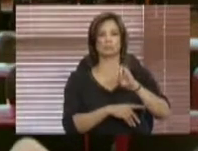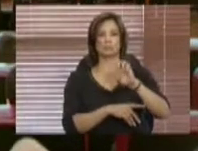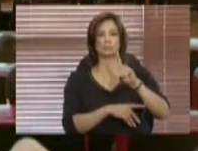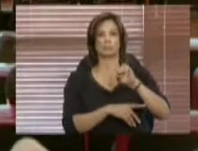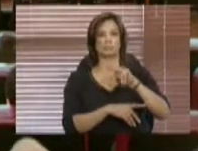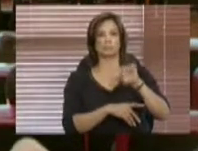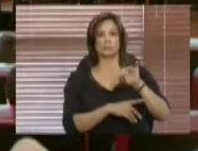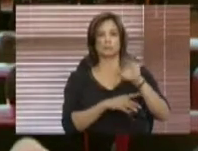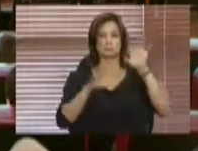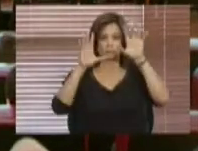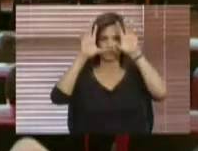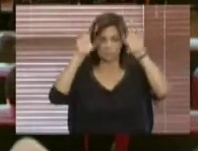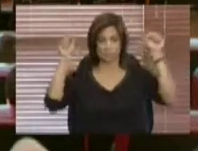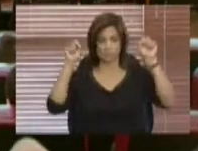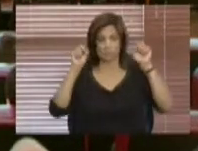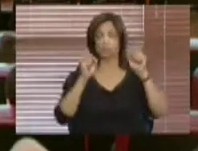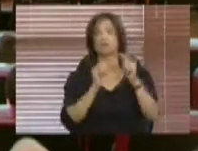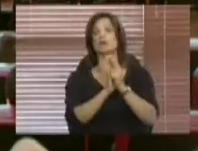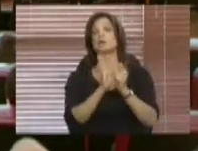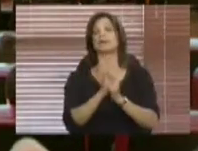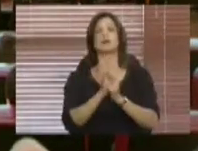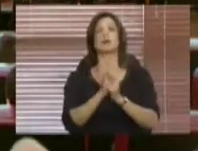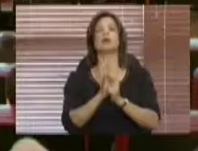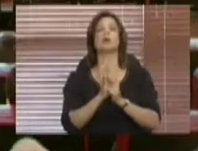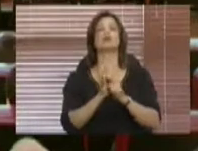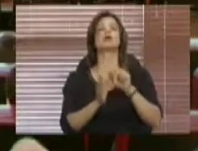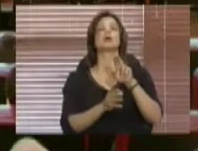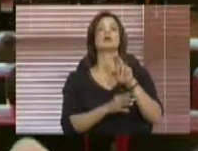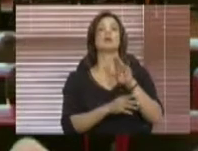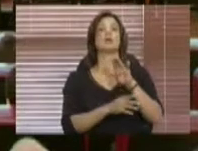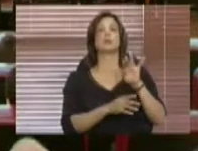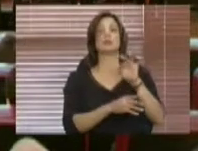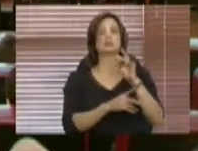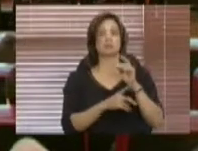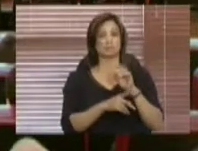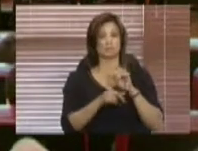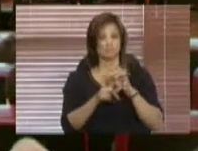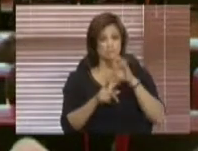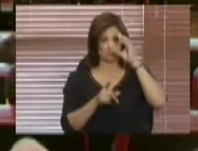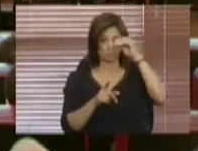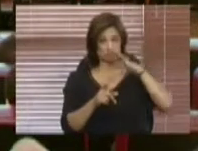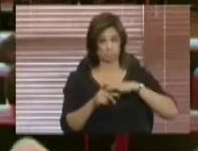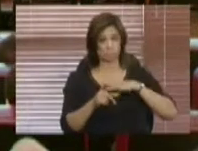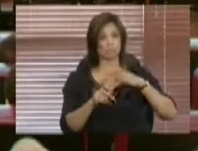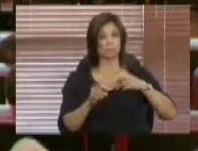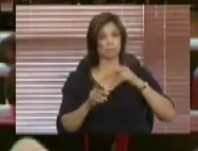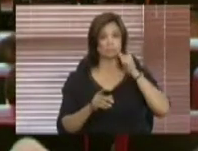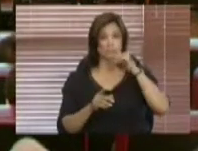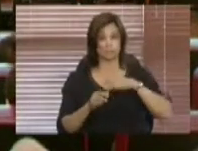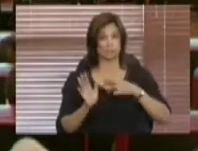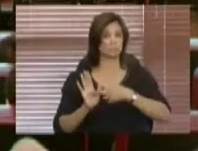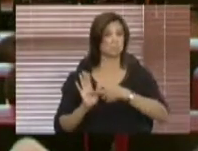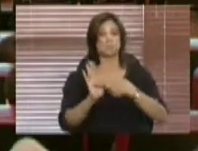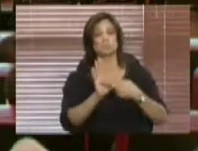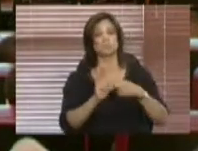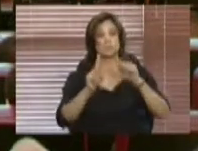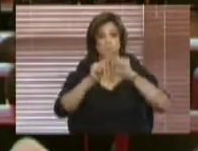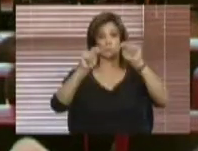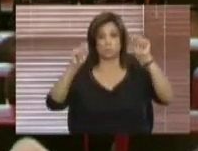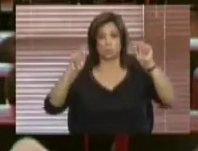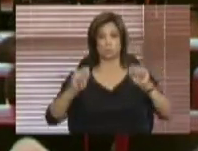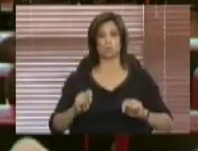presidente del Colegio de Abogados, el doctor Surún Hernández, señores representantes del